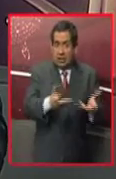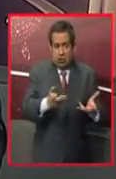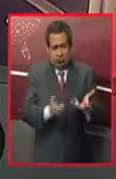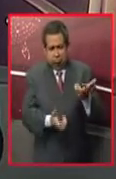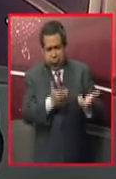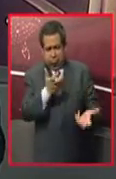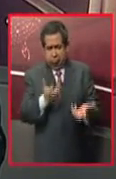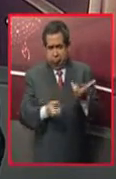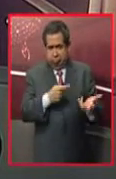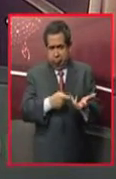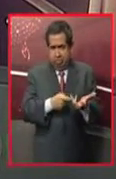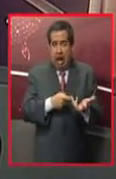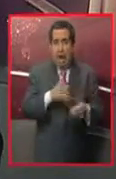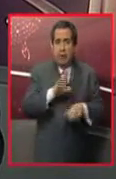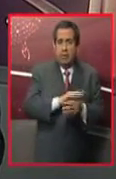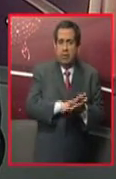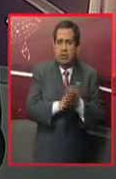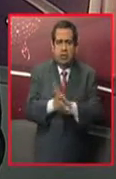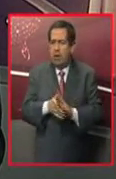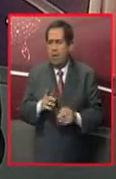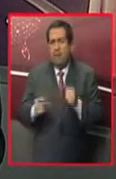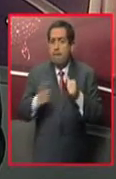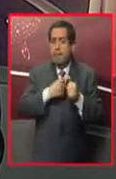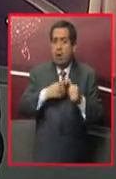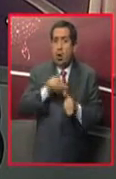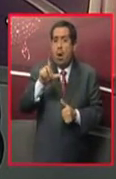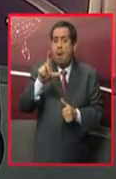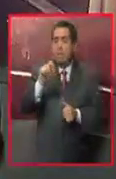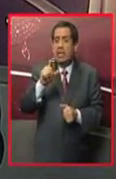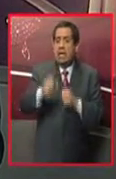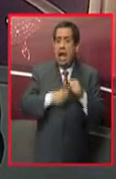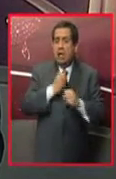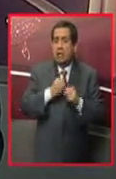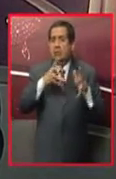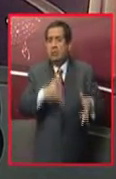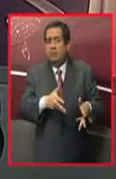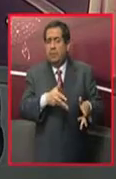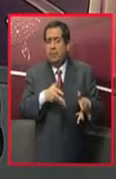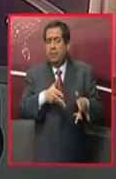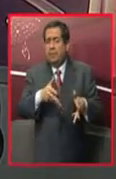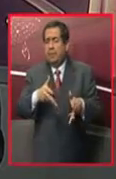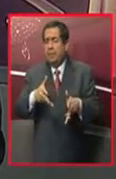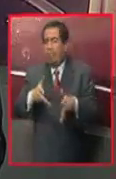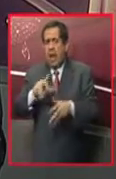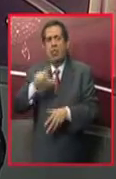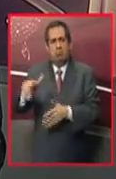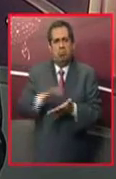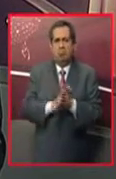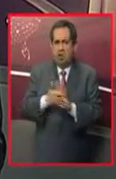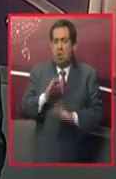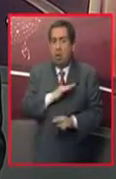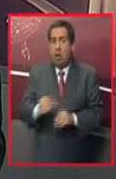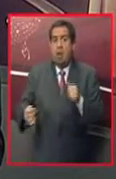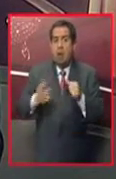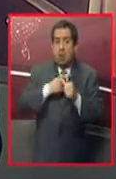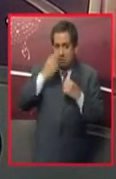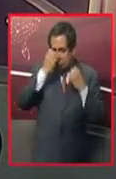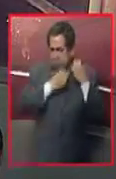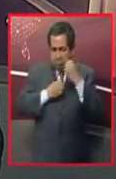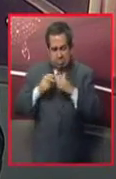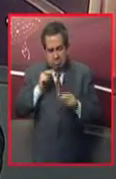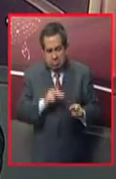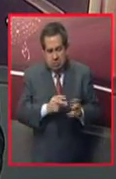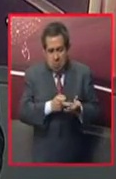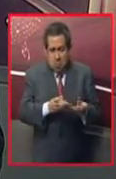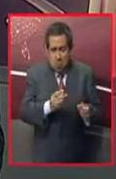en terrenos incendiados sin que hayan pasado al menos 20 años y se acredita a la Secretaría de Medio Ambiente y Recursos Naturales que el ecosistema se ha regenerado.